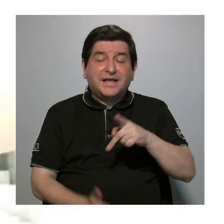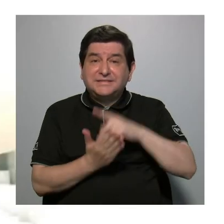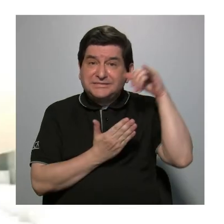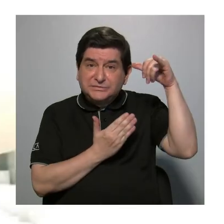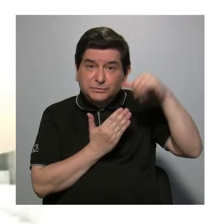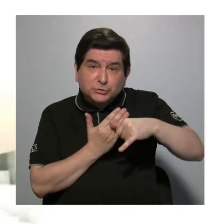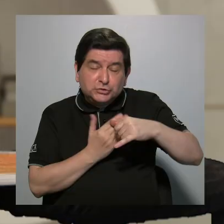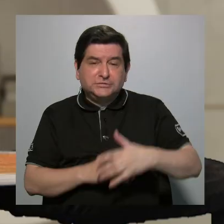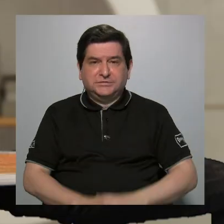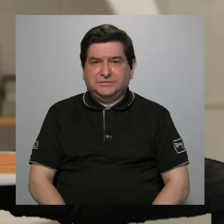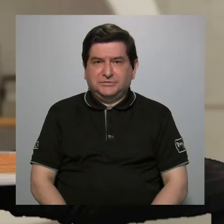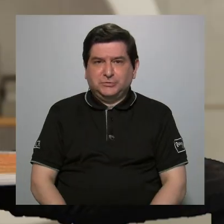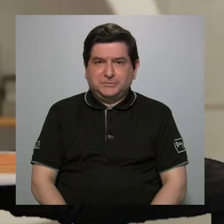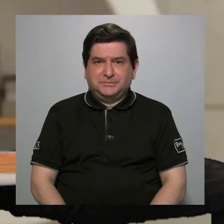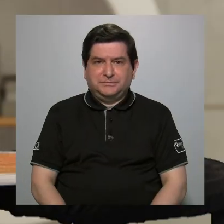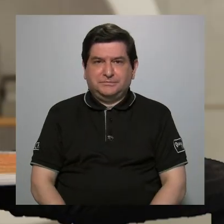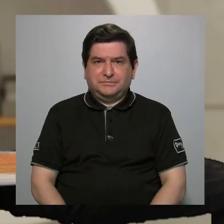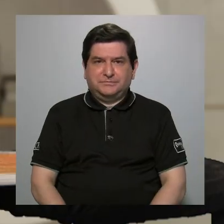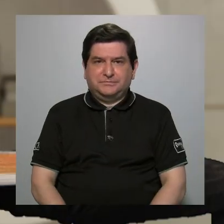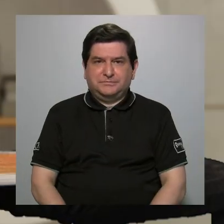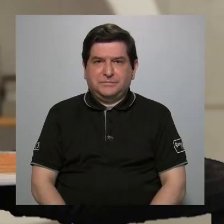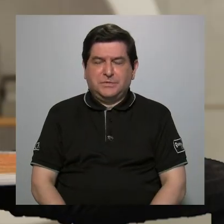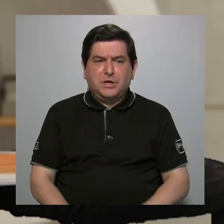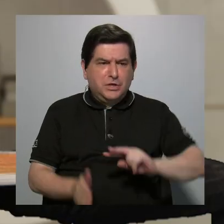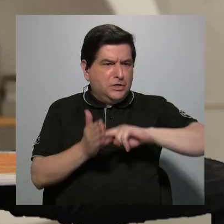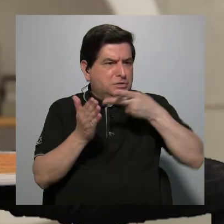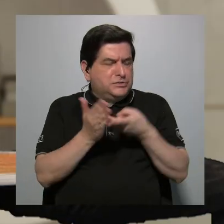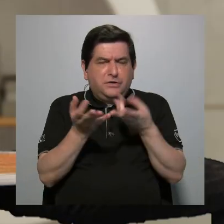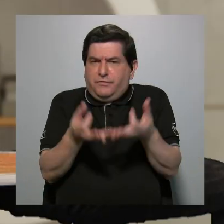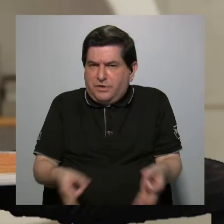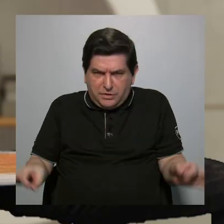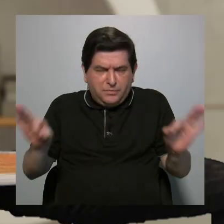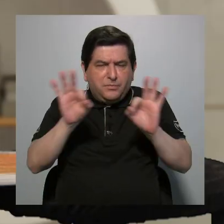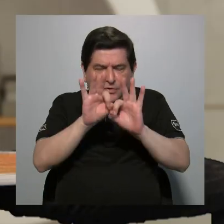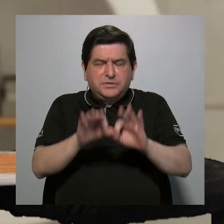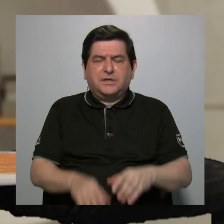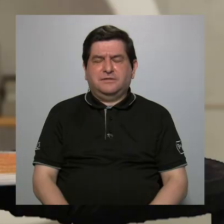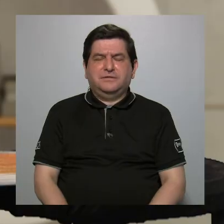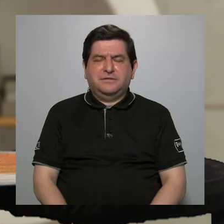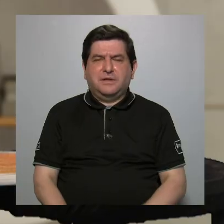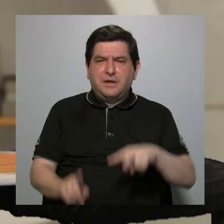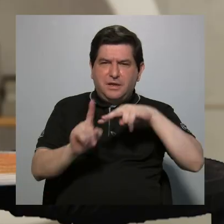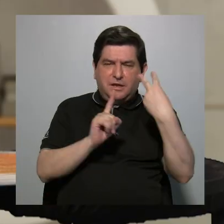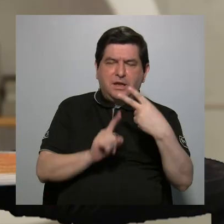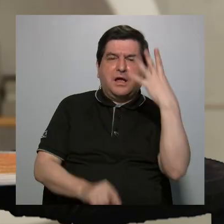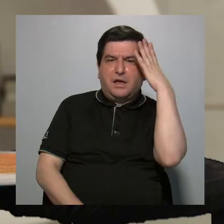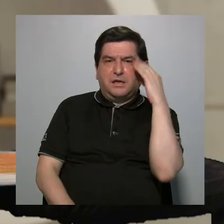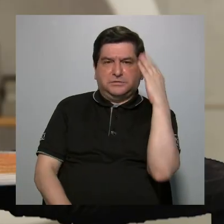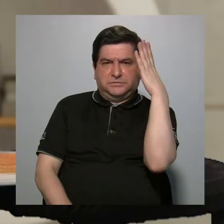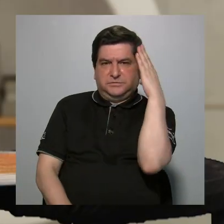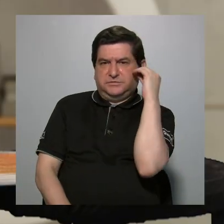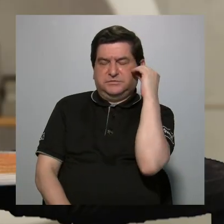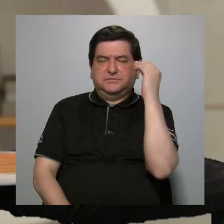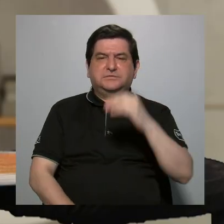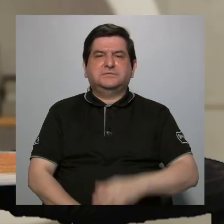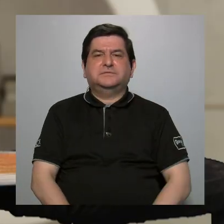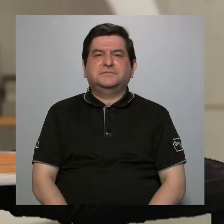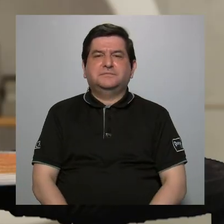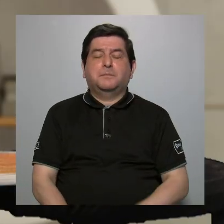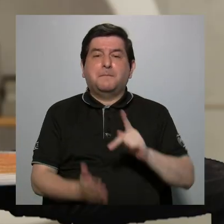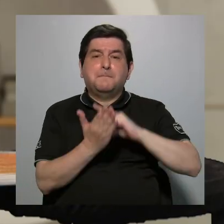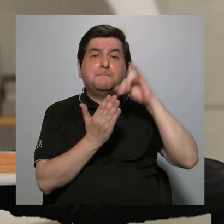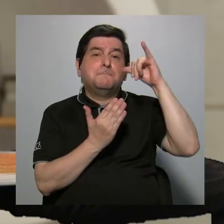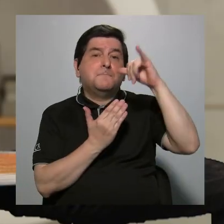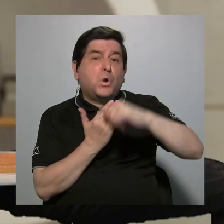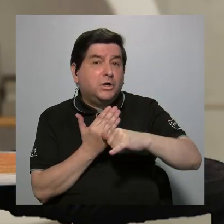Y ese proyecto para mí ha significado muchísimo desde el punto de vista de experiencia.